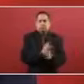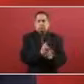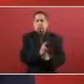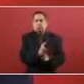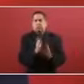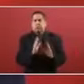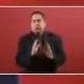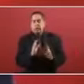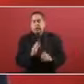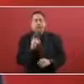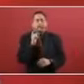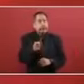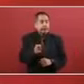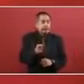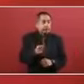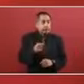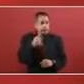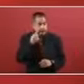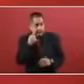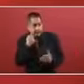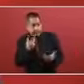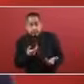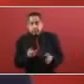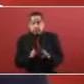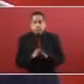Es decir, que